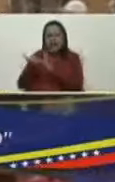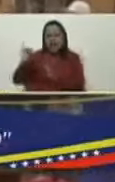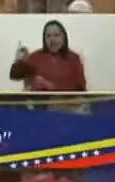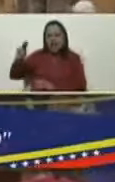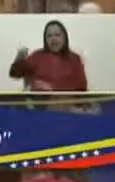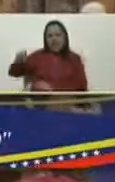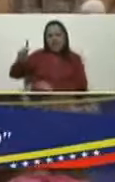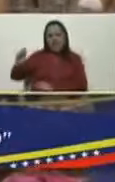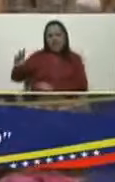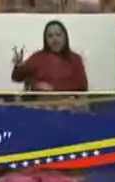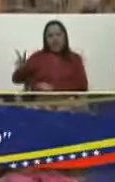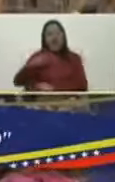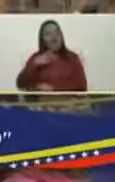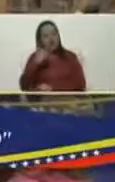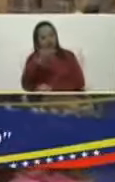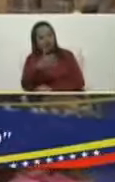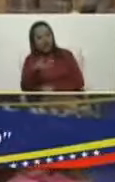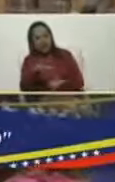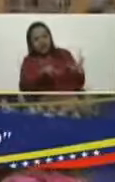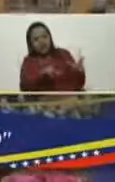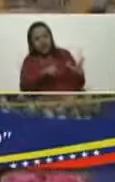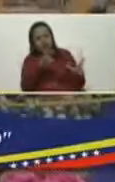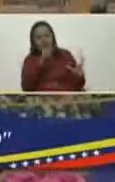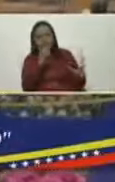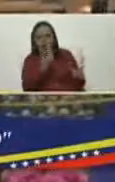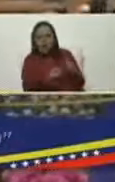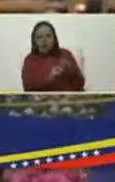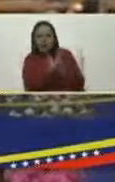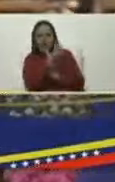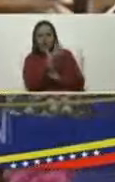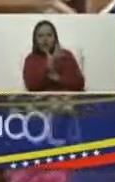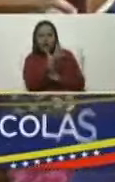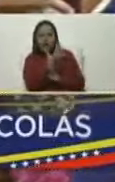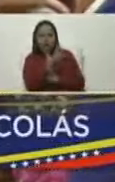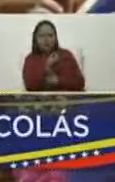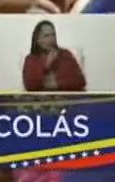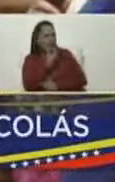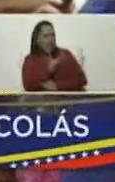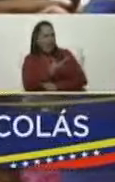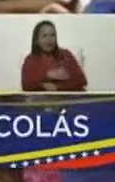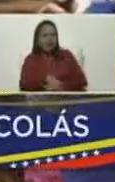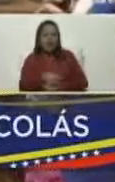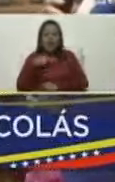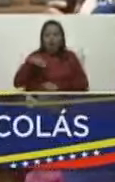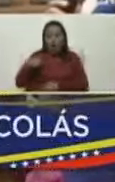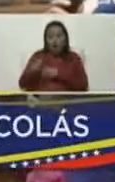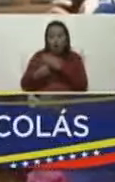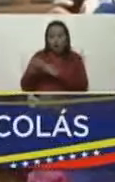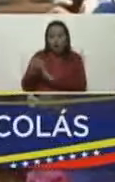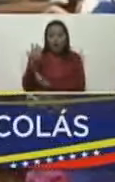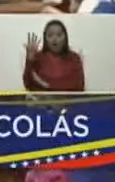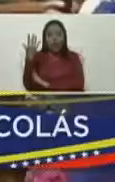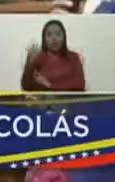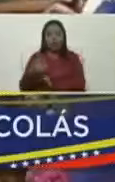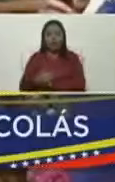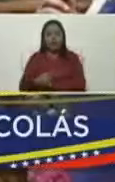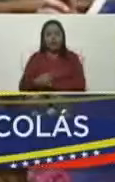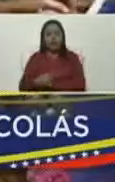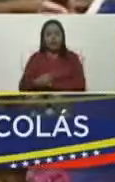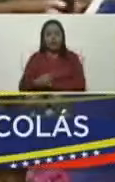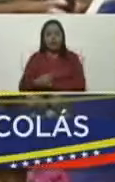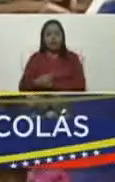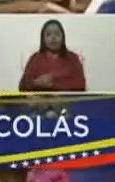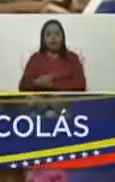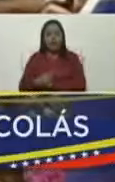Intv. Estoy ubicado. ¿Qué flores tan hermosas, oíste? Nosotros producíamos flores y a nosotros